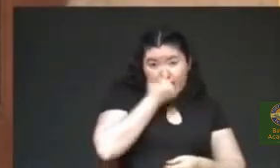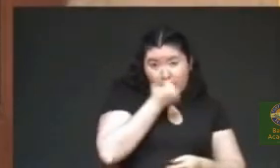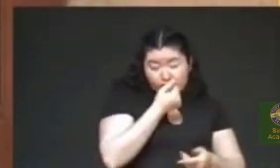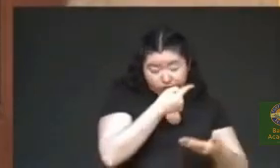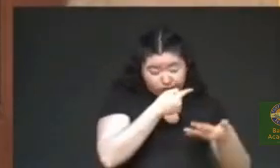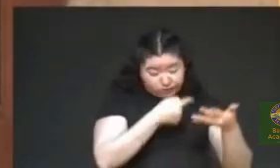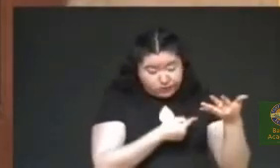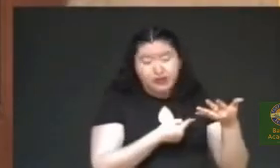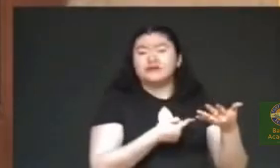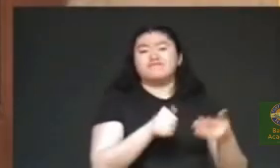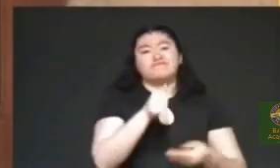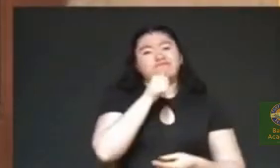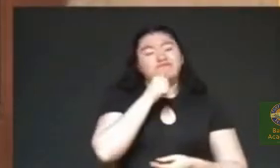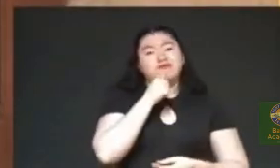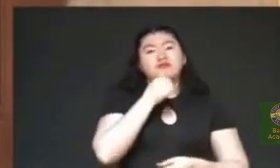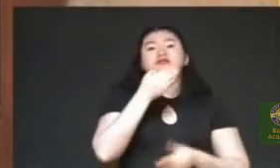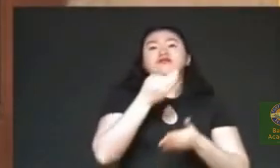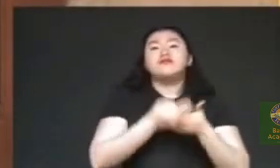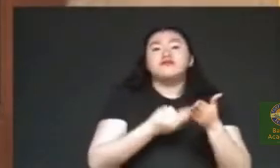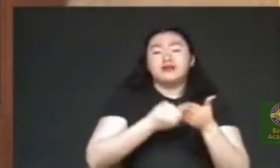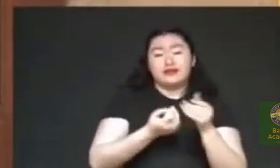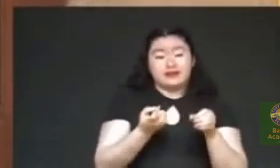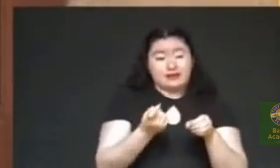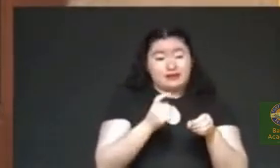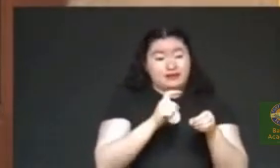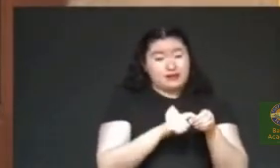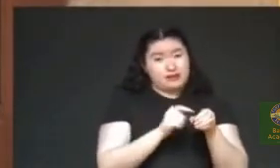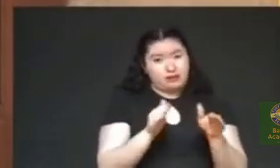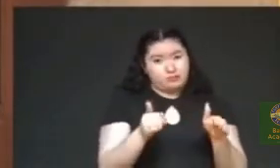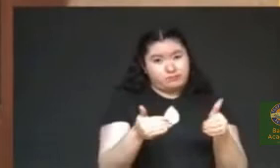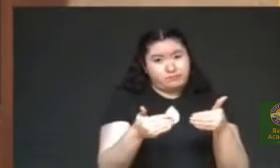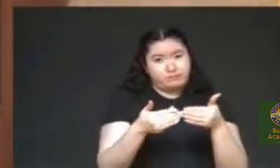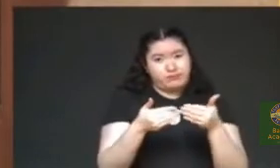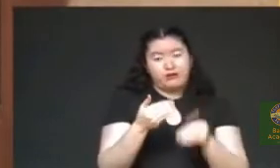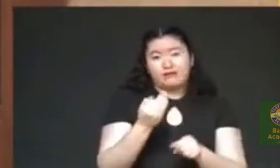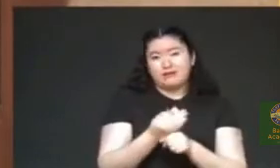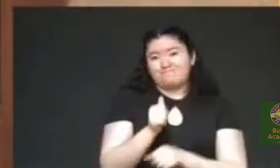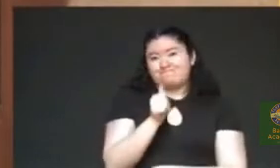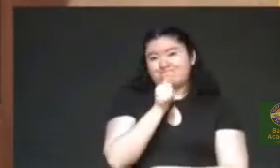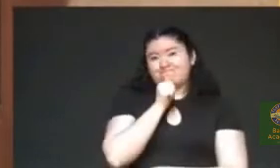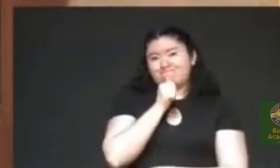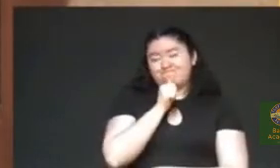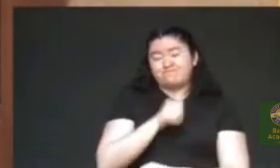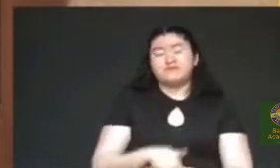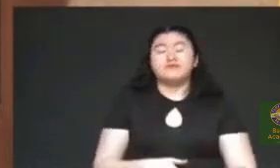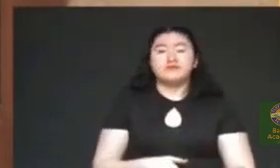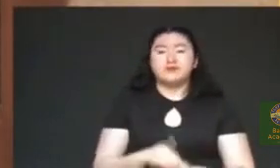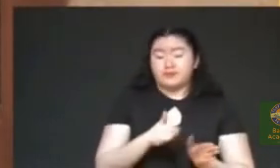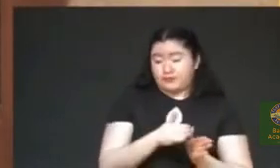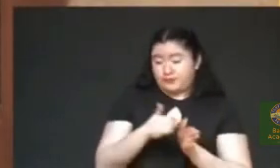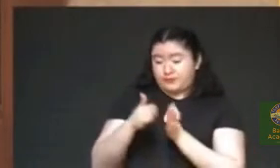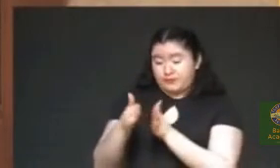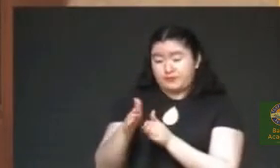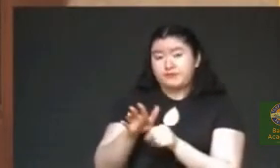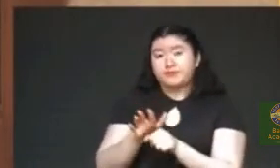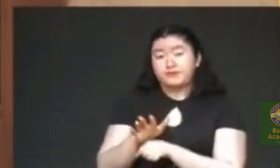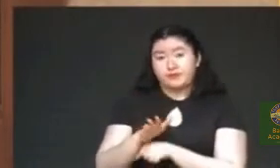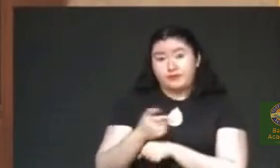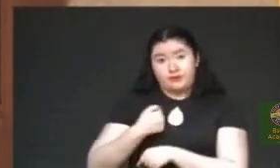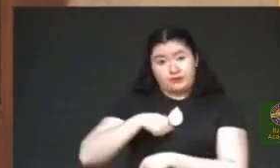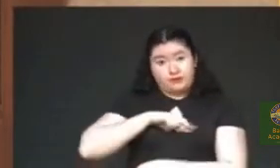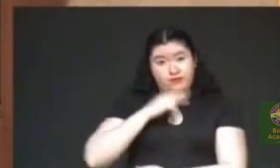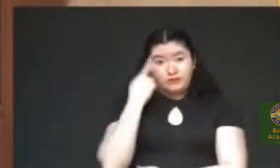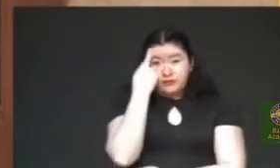esperemos a que cierren las inscripciones. Por el otro lado, no tenemos un sondeo porque